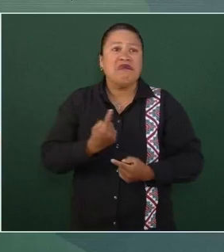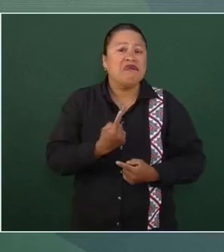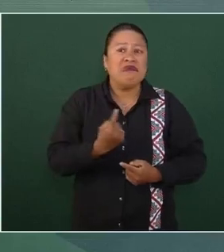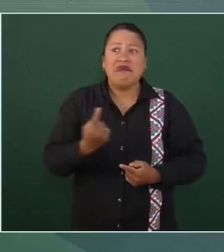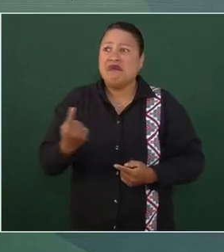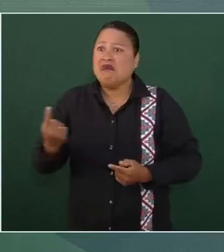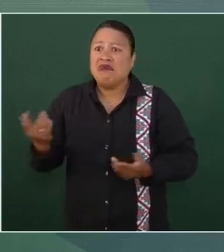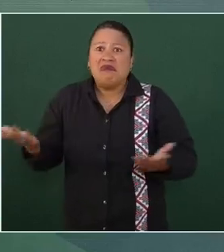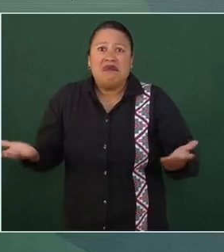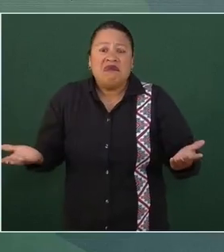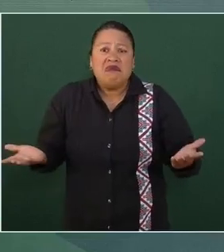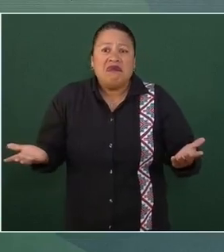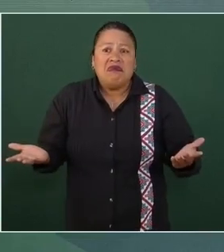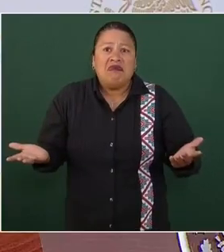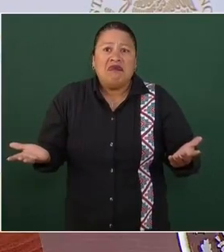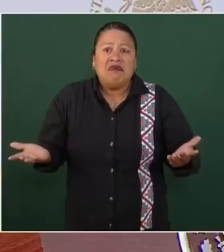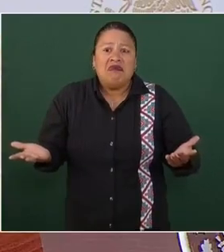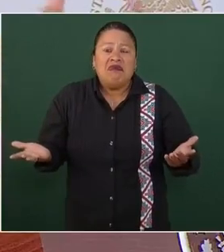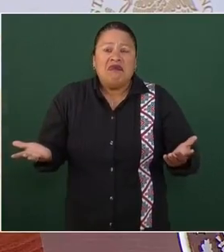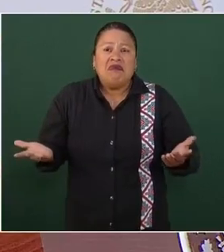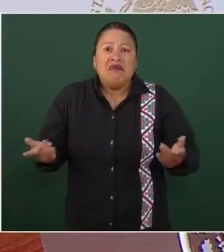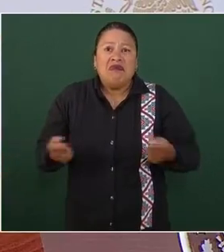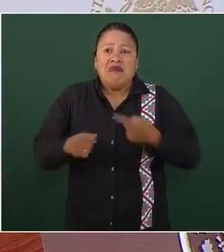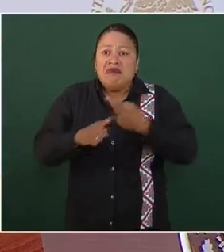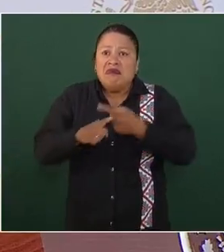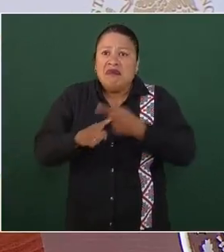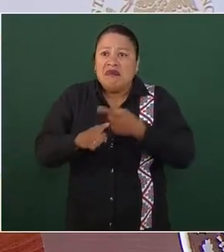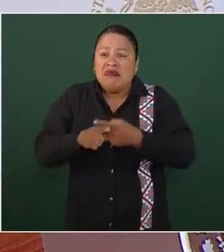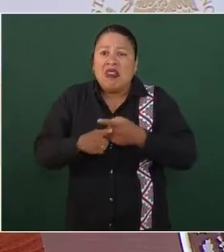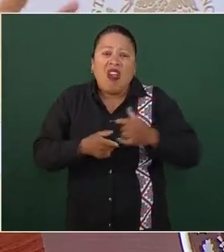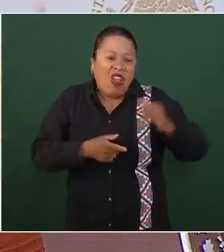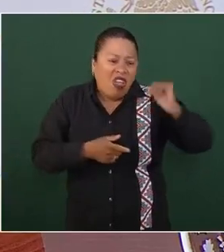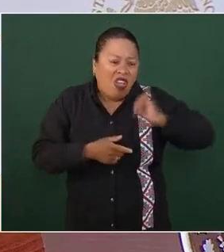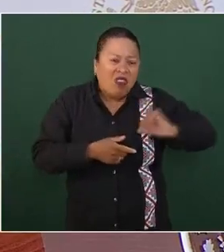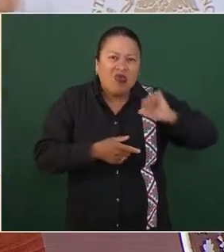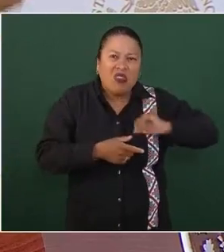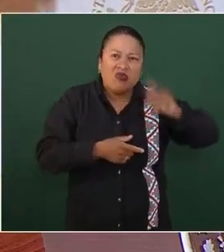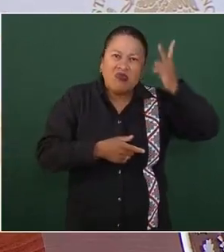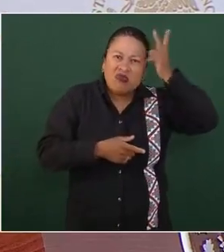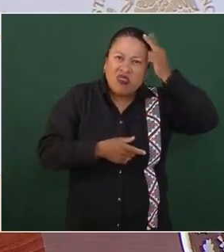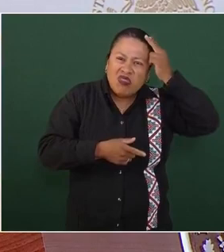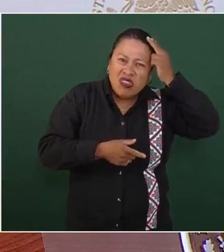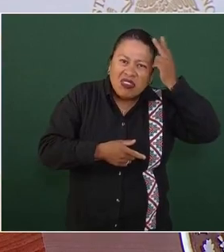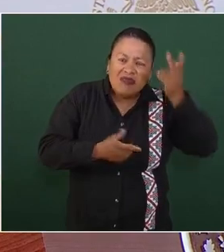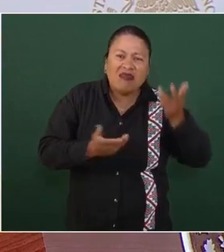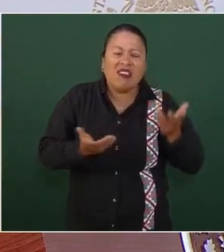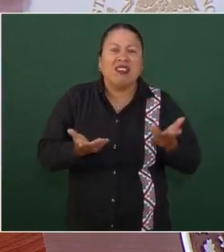en brazos de los antiguos porfiristas de los